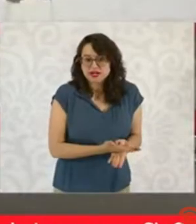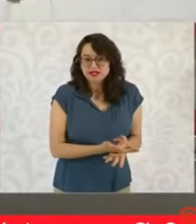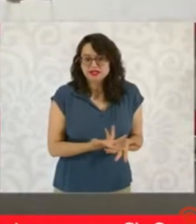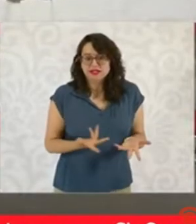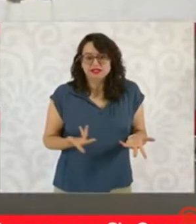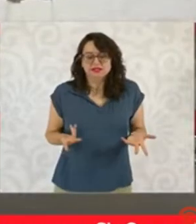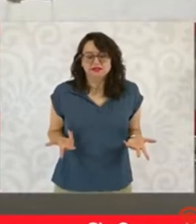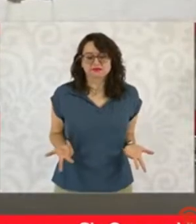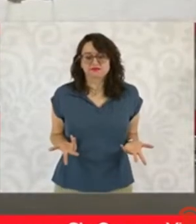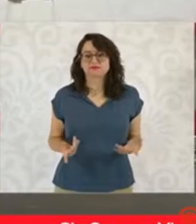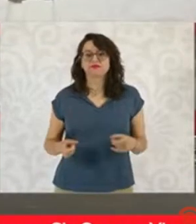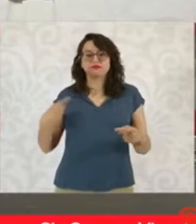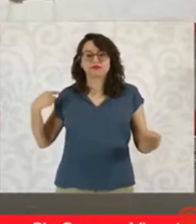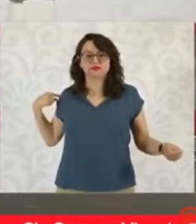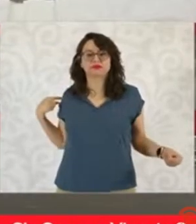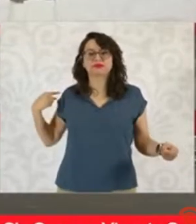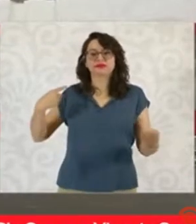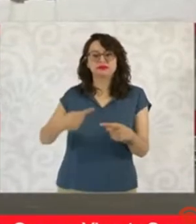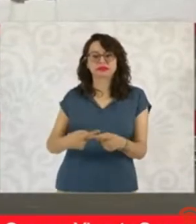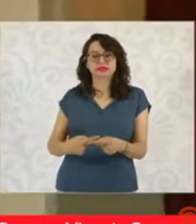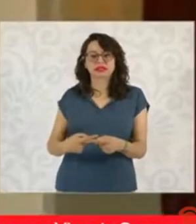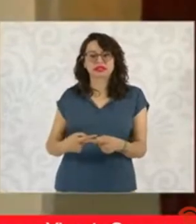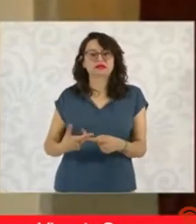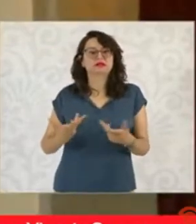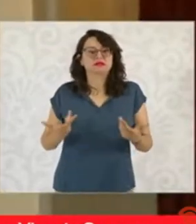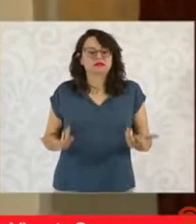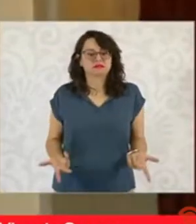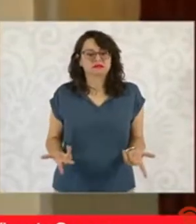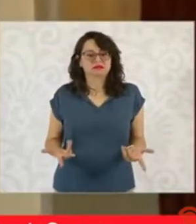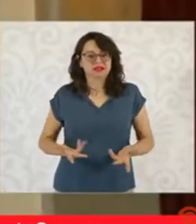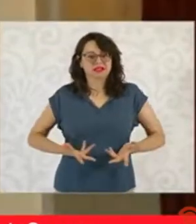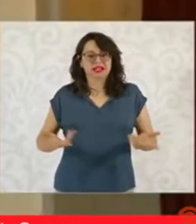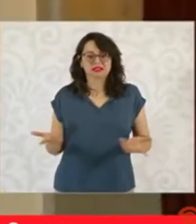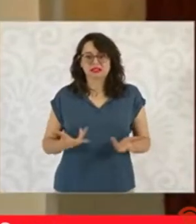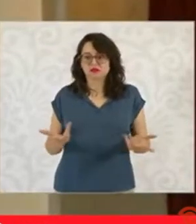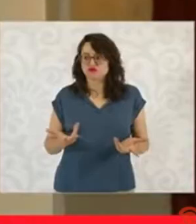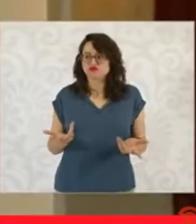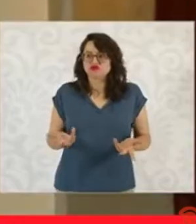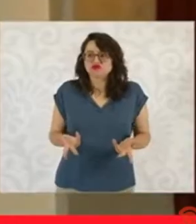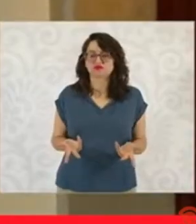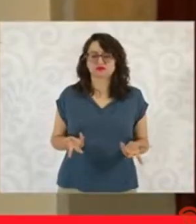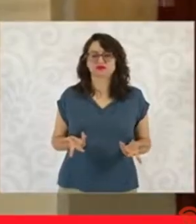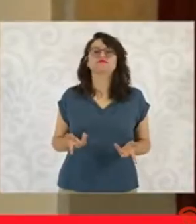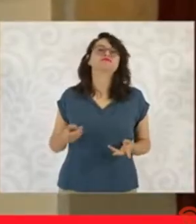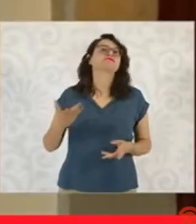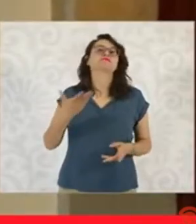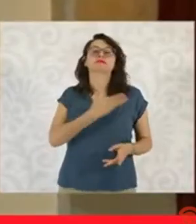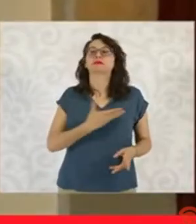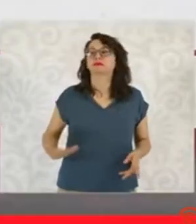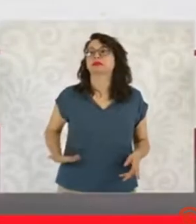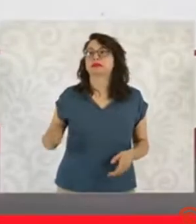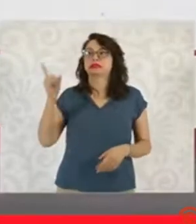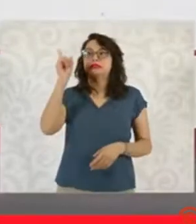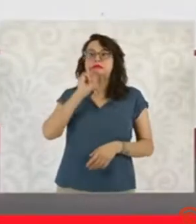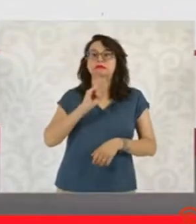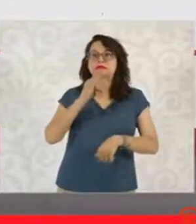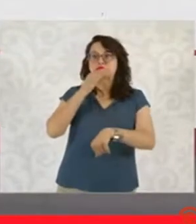de que en esta administración le informamos a la presidenta de este fenómeno de